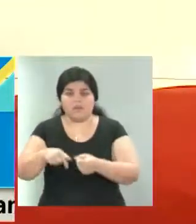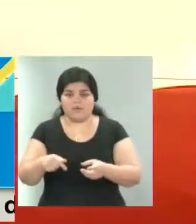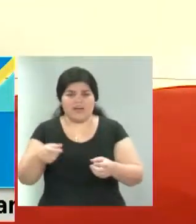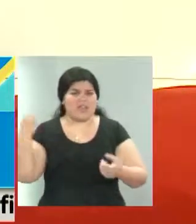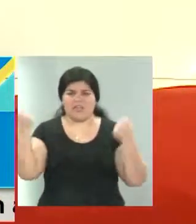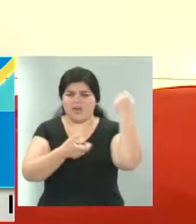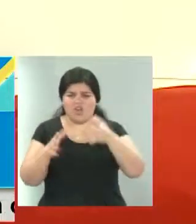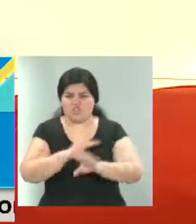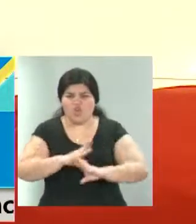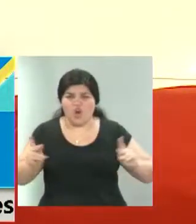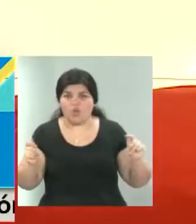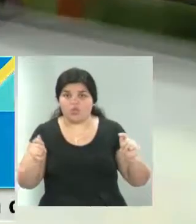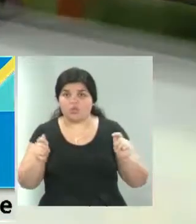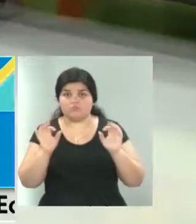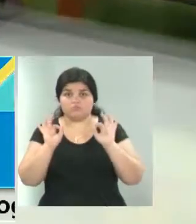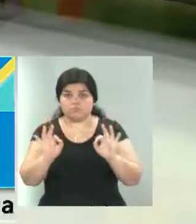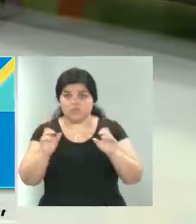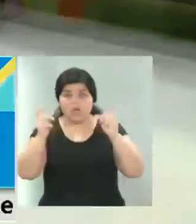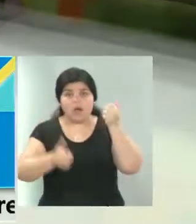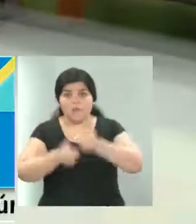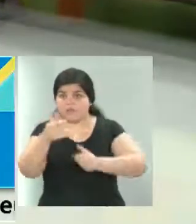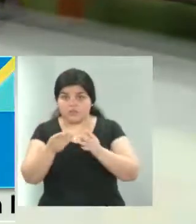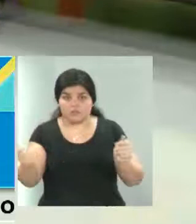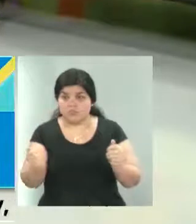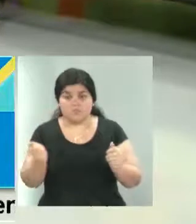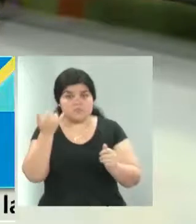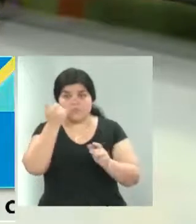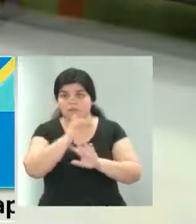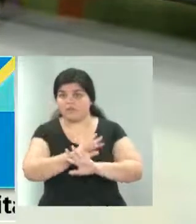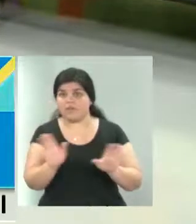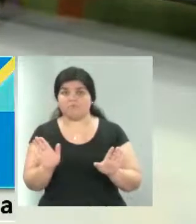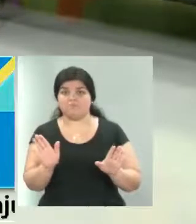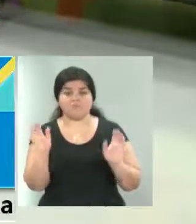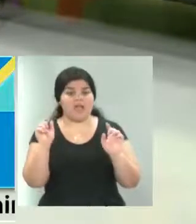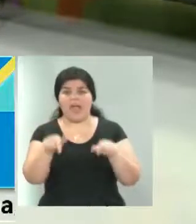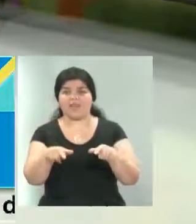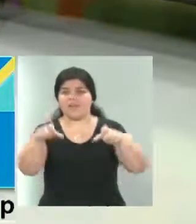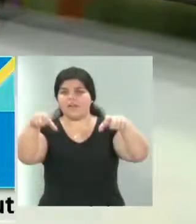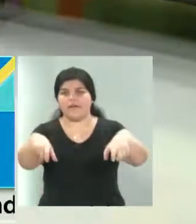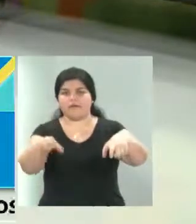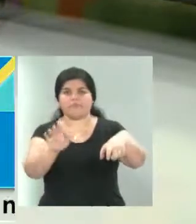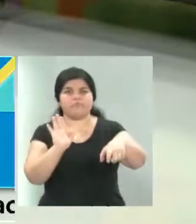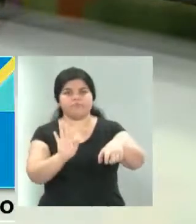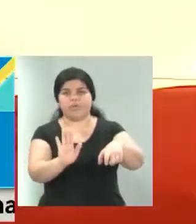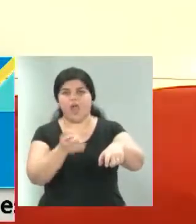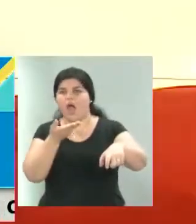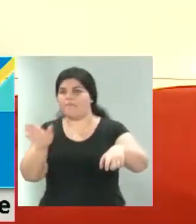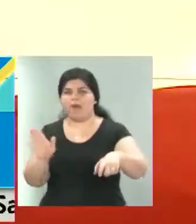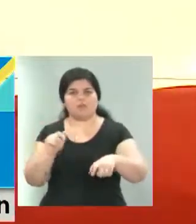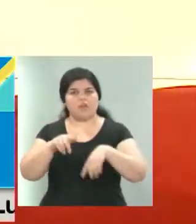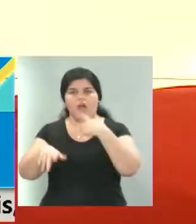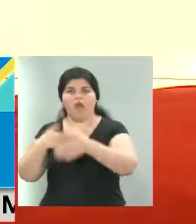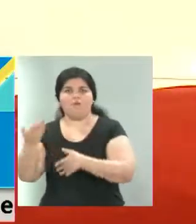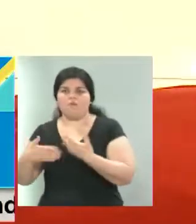Sí. Y se terminó el partido. O sea, lo que quedó en la cancha y no te queda esa rencilla que no, que la próxima, no.